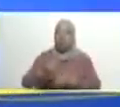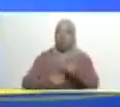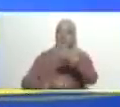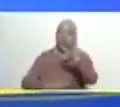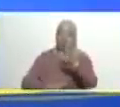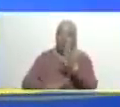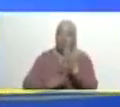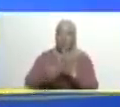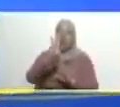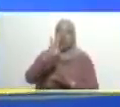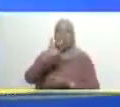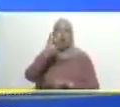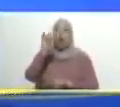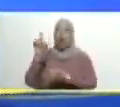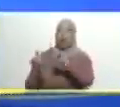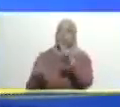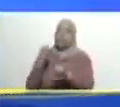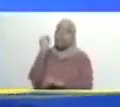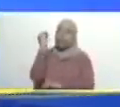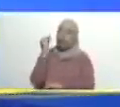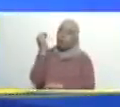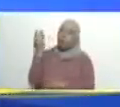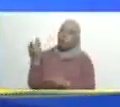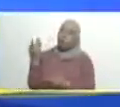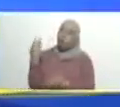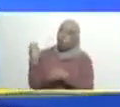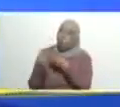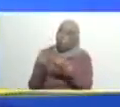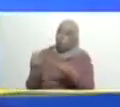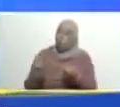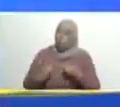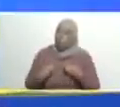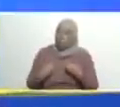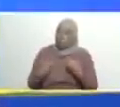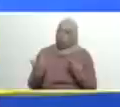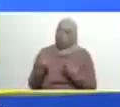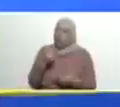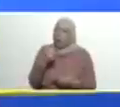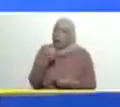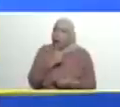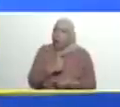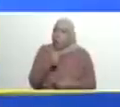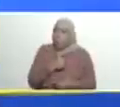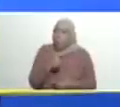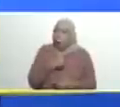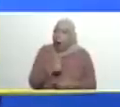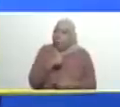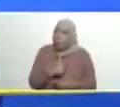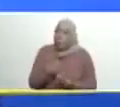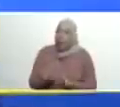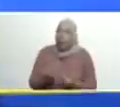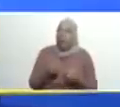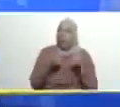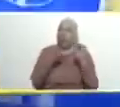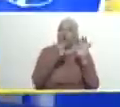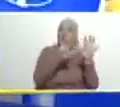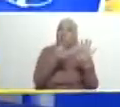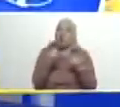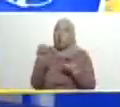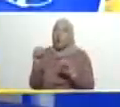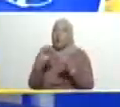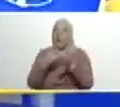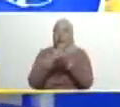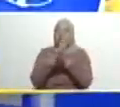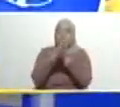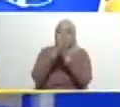Muchas veces me preguntan en el mundo, ¿cómo es que Venezuela ha podido soportar más de 900 sanciones